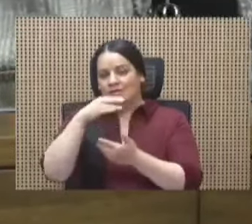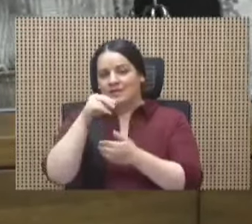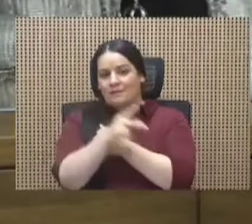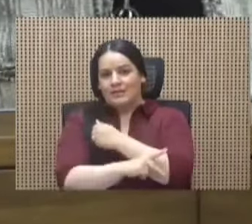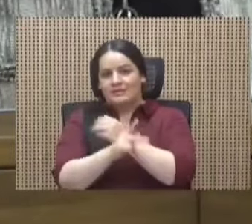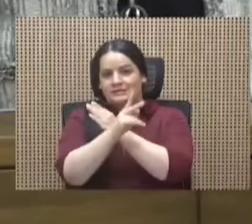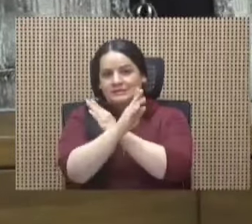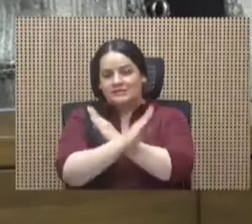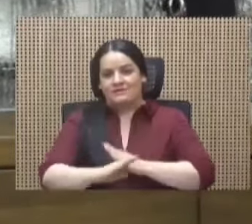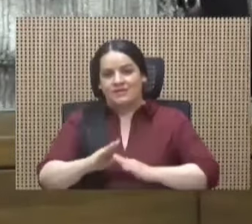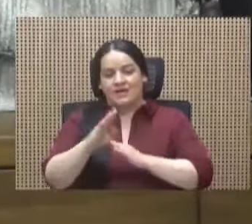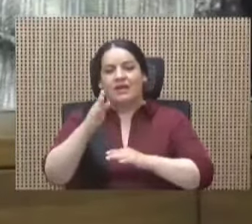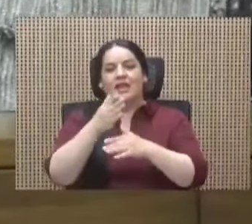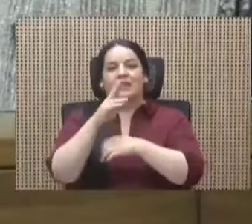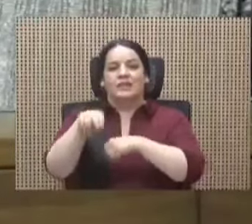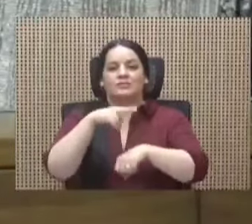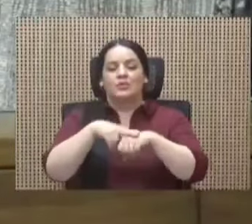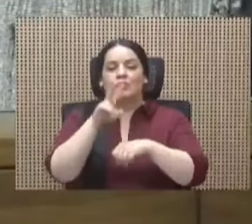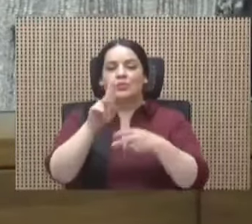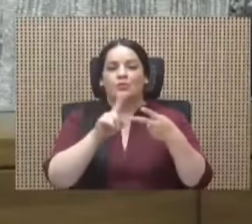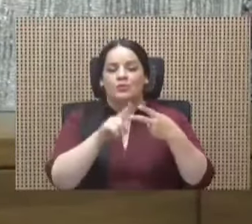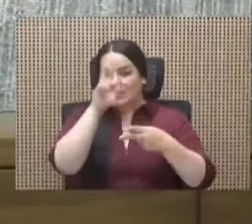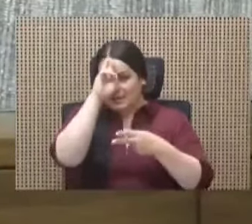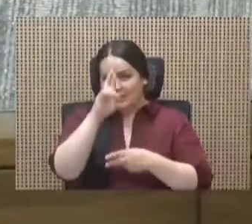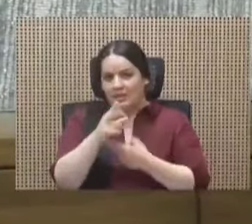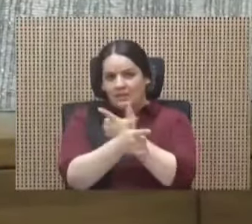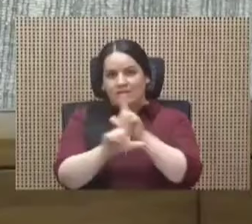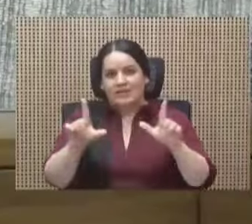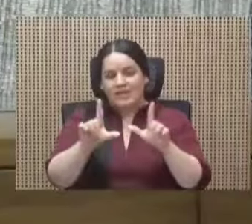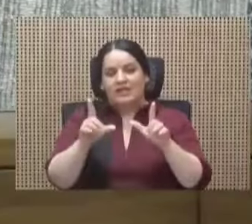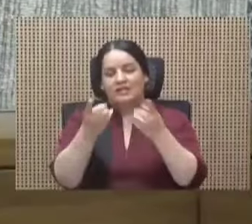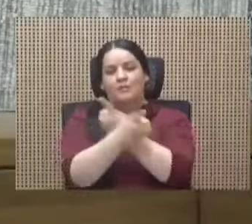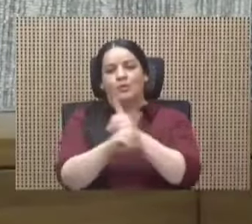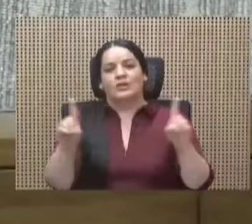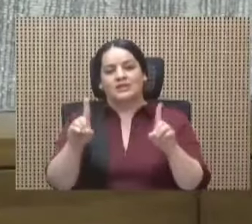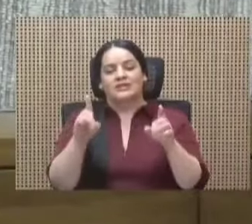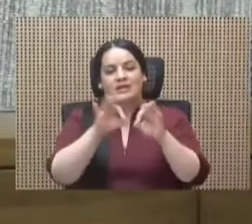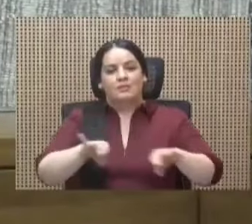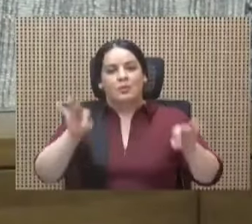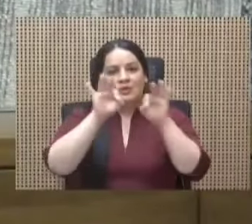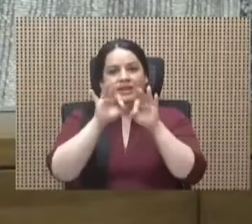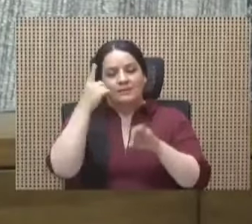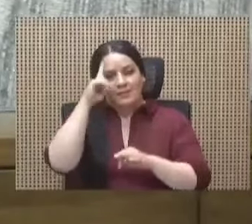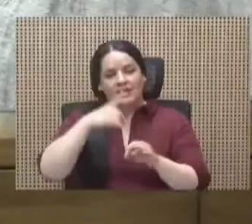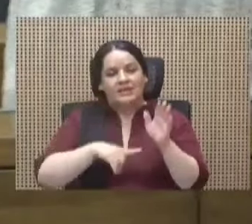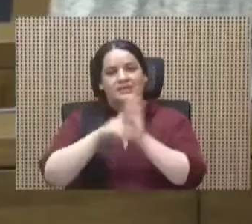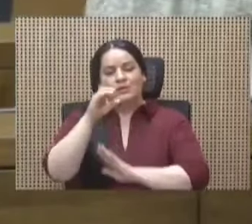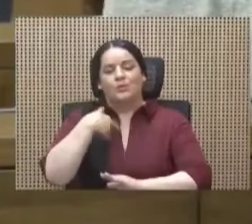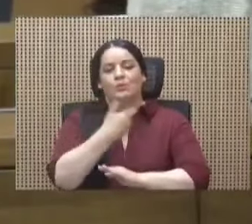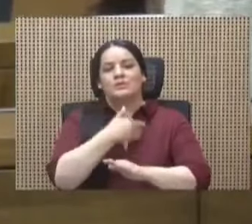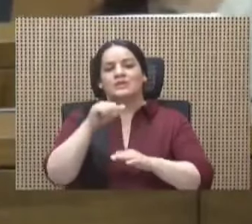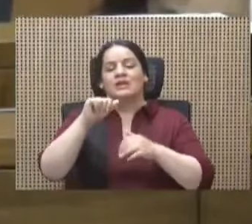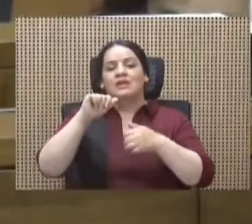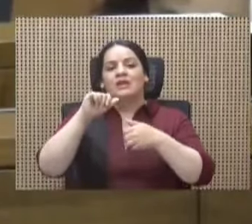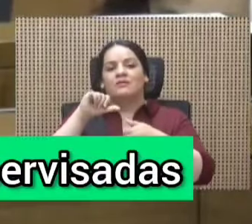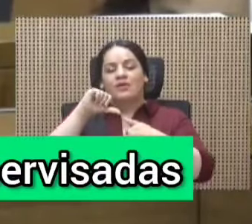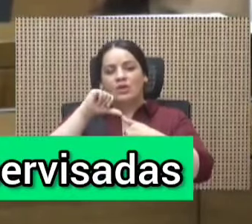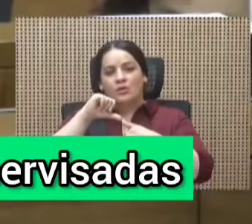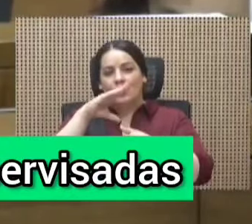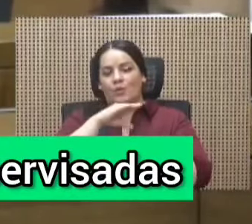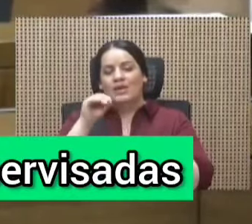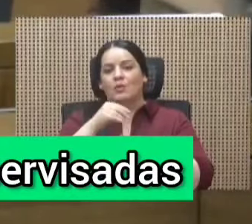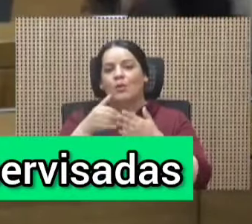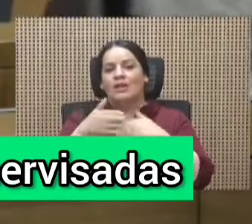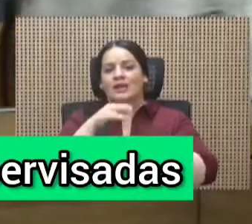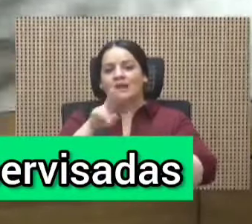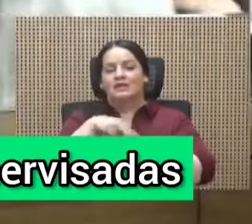Dos, que la libertad, la democracia y el respeto a los derechos humanos son pilares esenciales para el desarrollo de nuestra región y la estabilidad de cualquier nación. Tres, que las